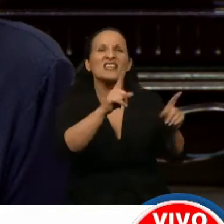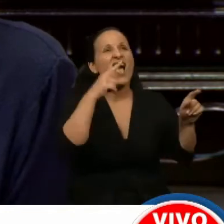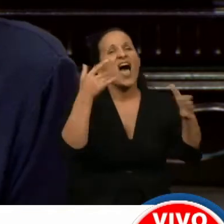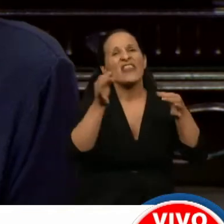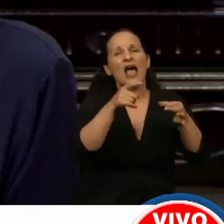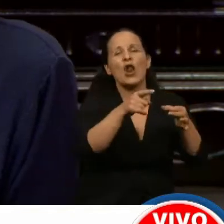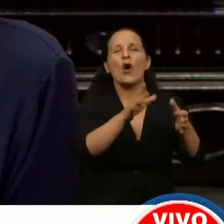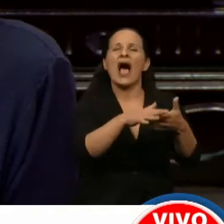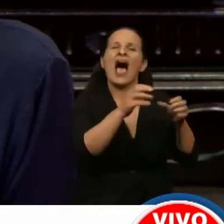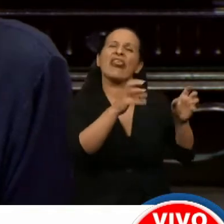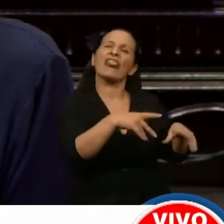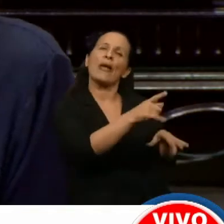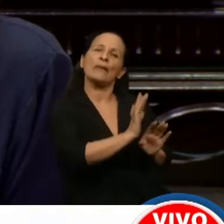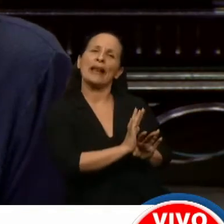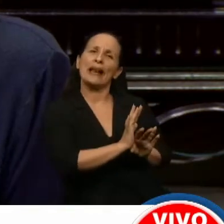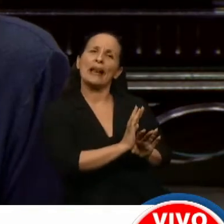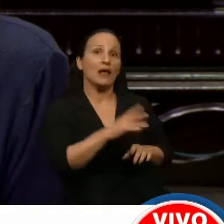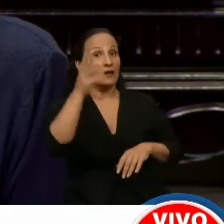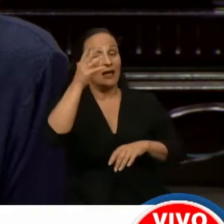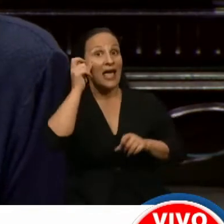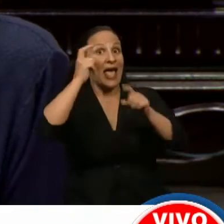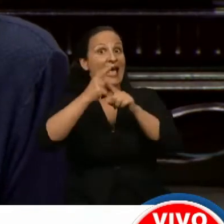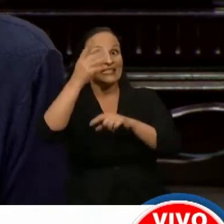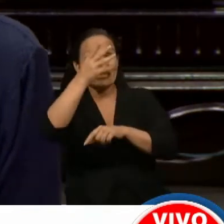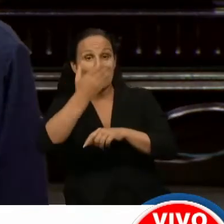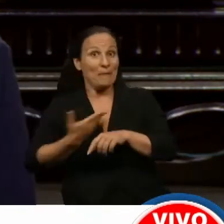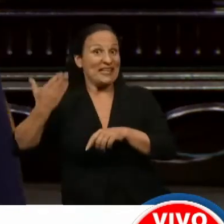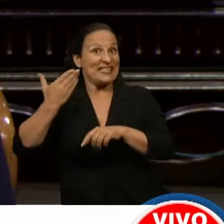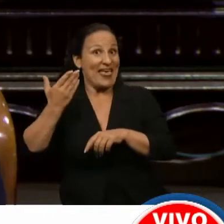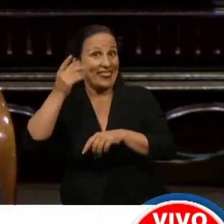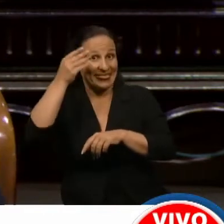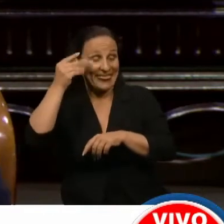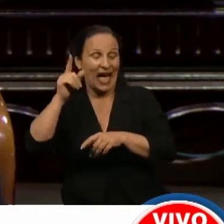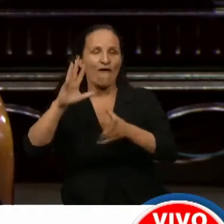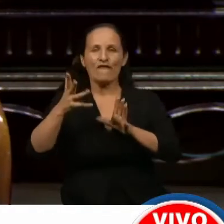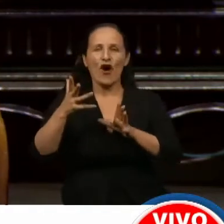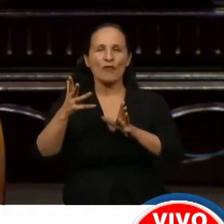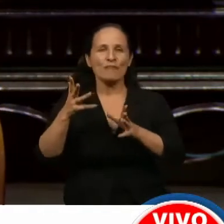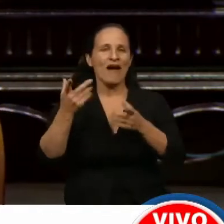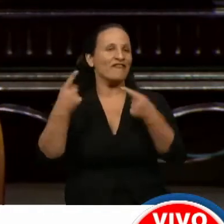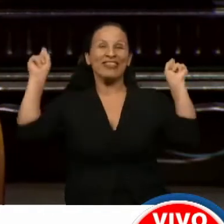La expresidenta con otros modos, una forma de expresarse diferente,